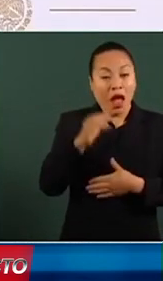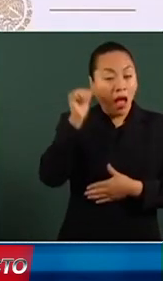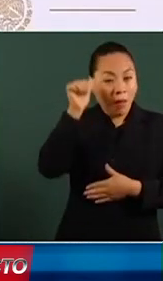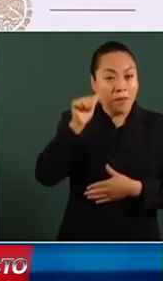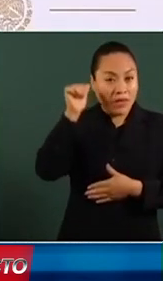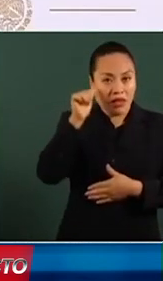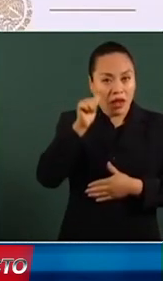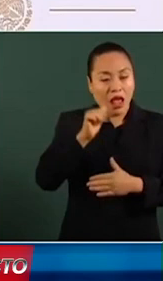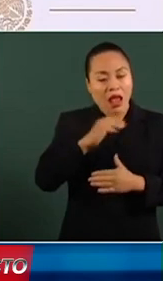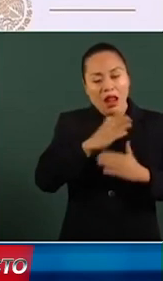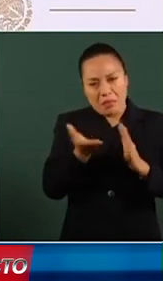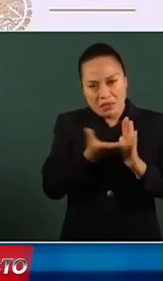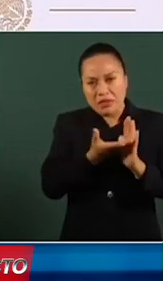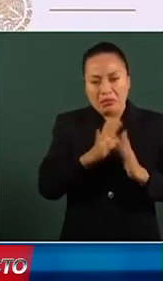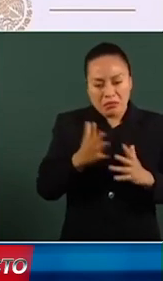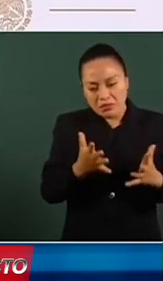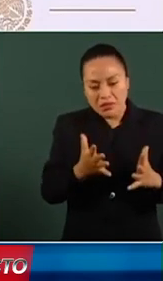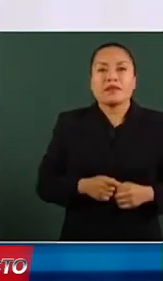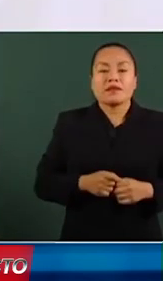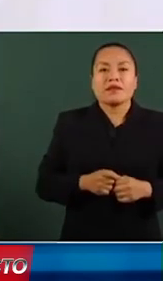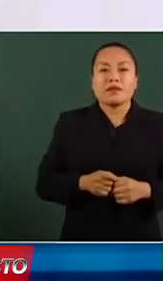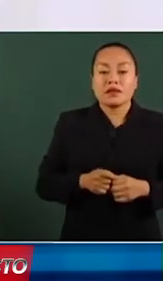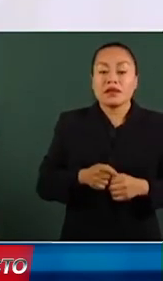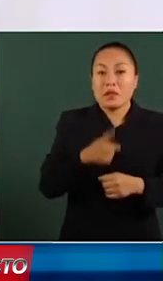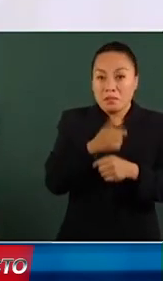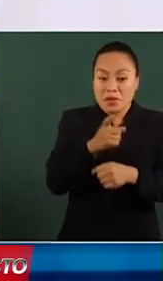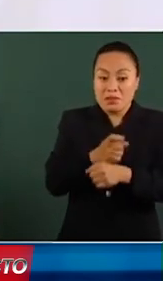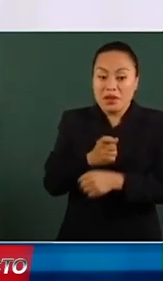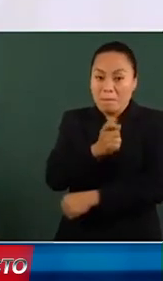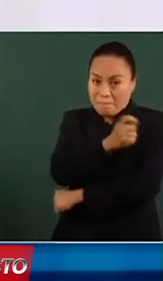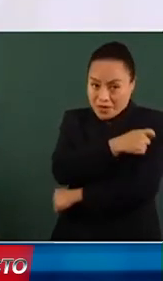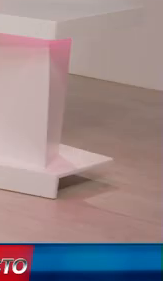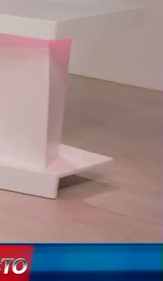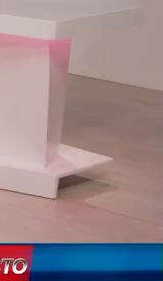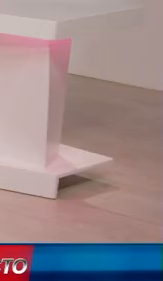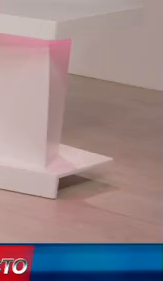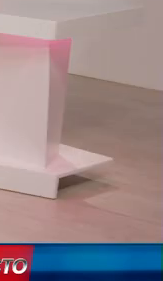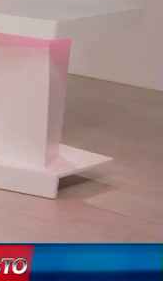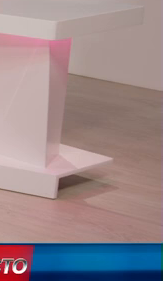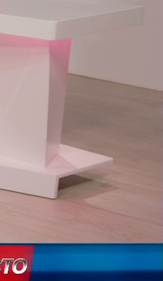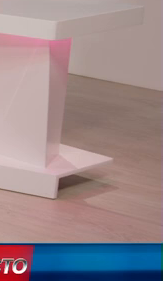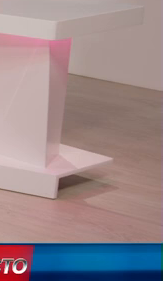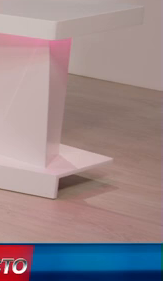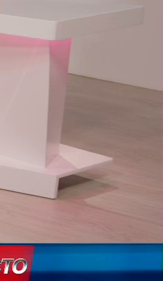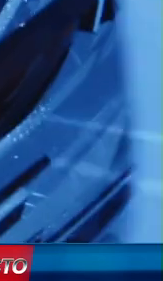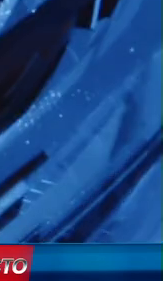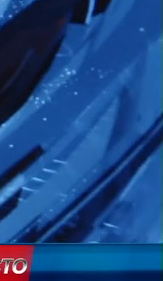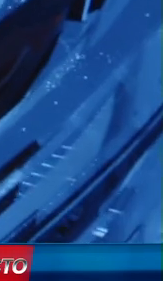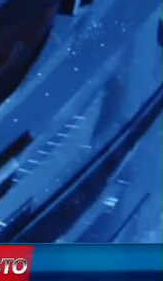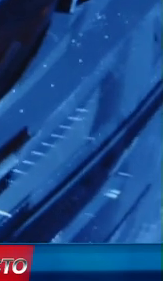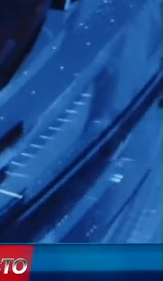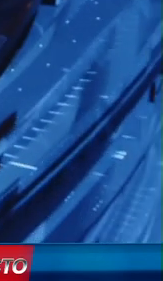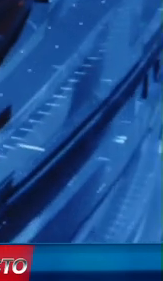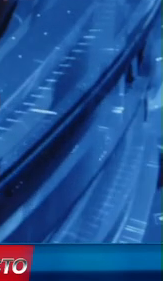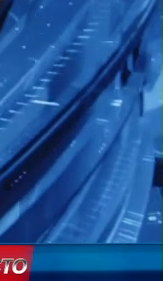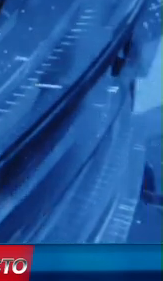y mata a las voces disidentes, como por ejemplo la prensa. Bueno, yo tengo que añadir un factor muy